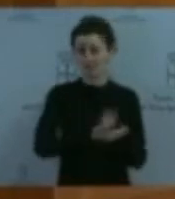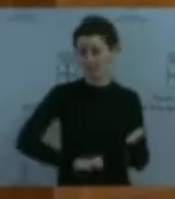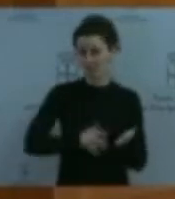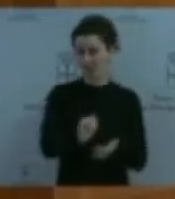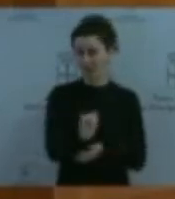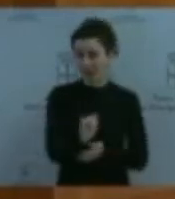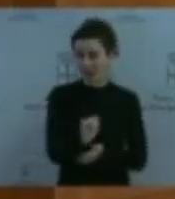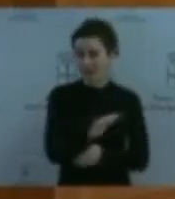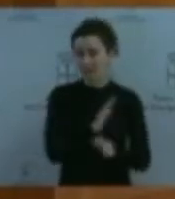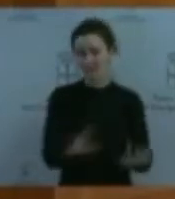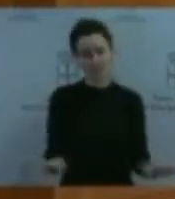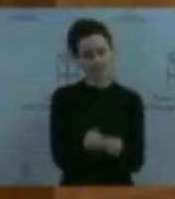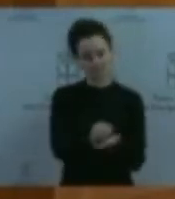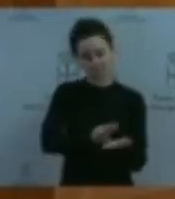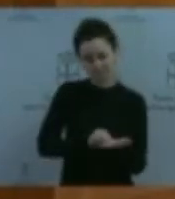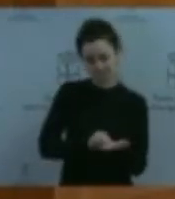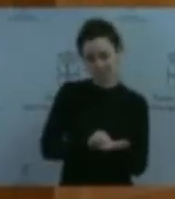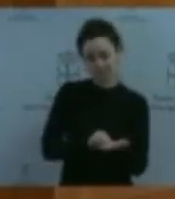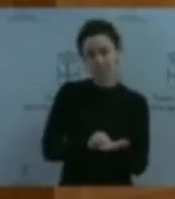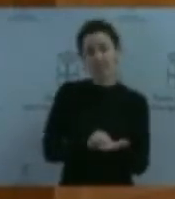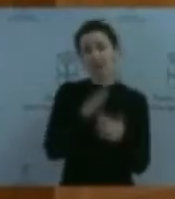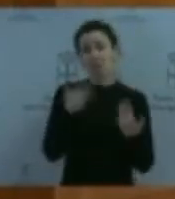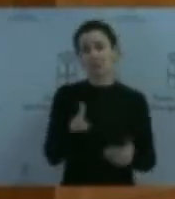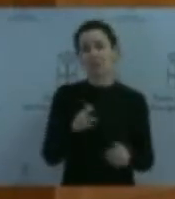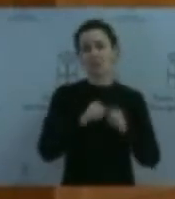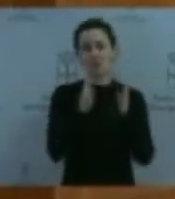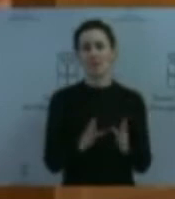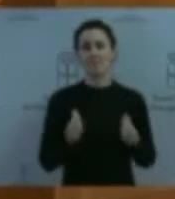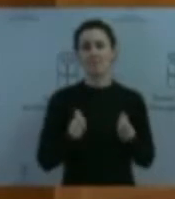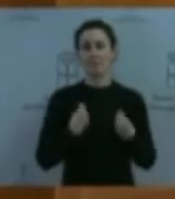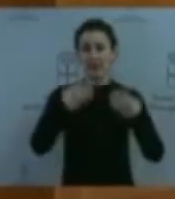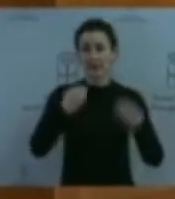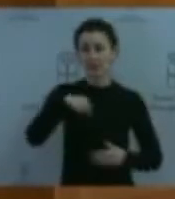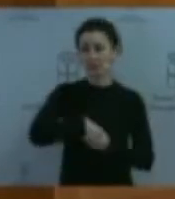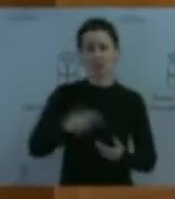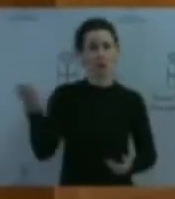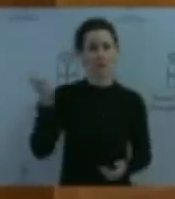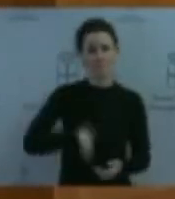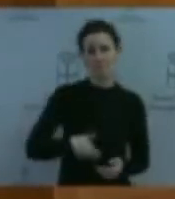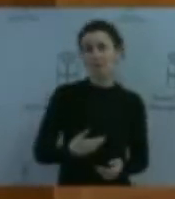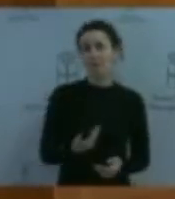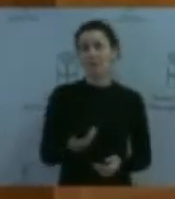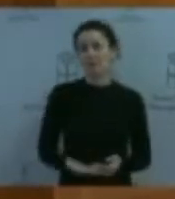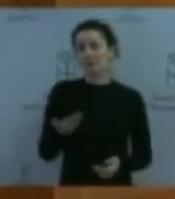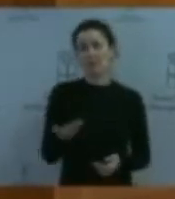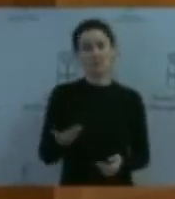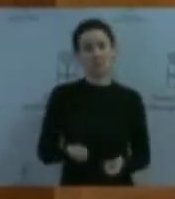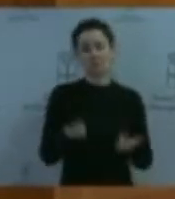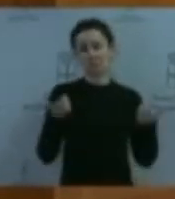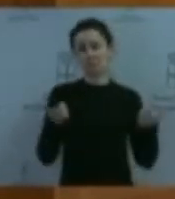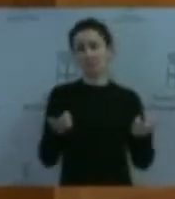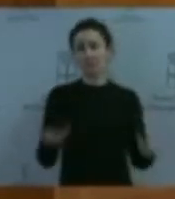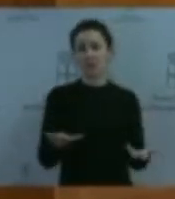actualmente el derecho a la vivienda está vacío de contenido y carece de importancia. Si bien, y eso es cierto, no se puede hacer justiciable sin una